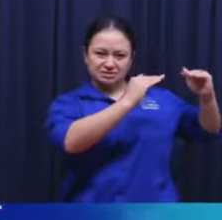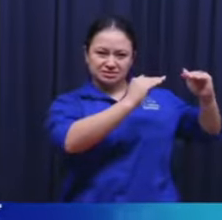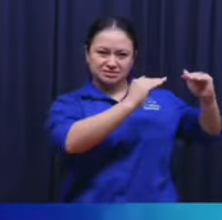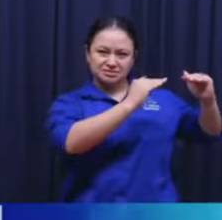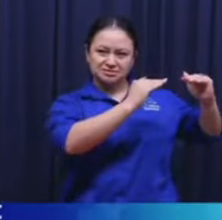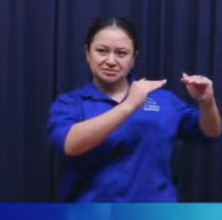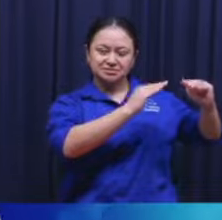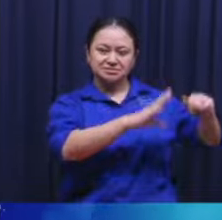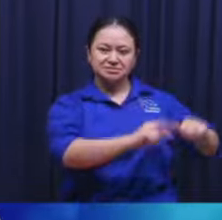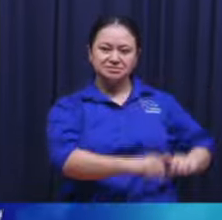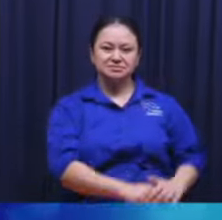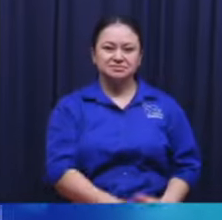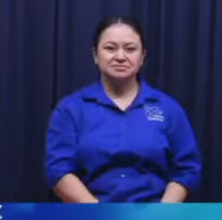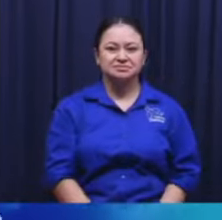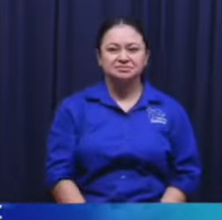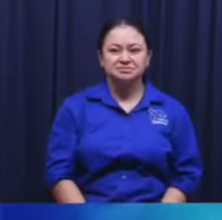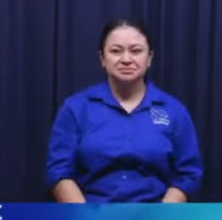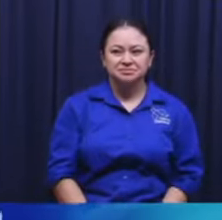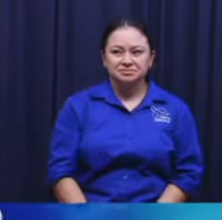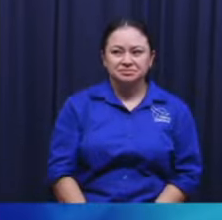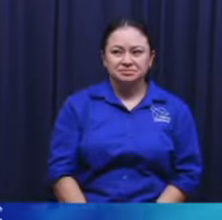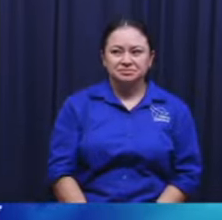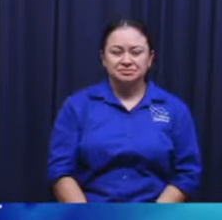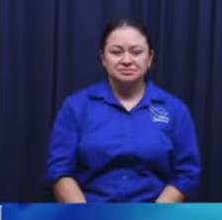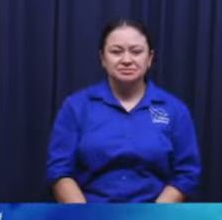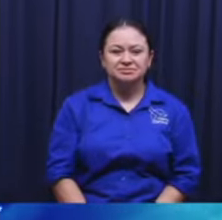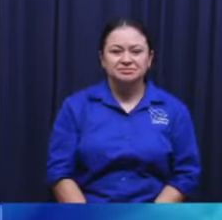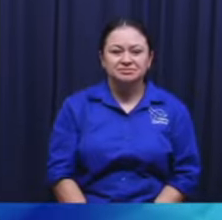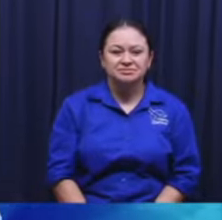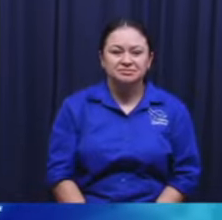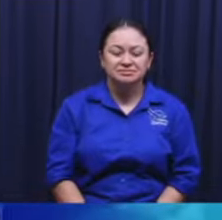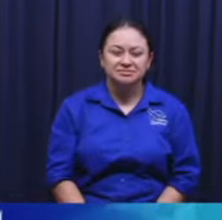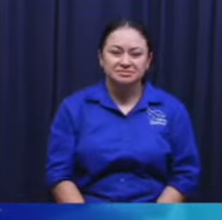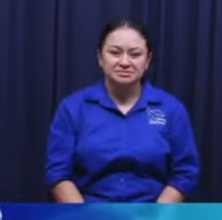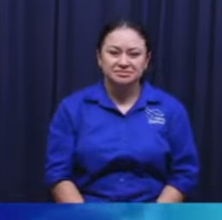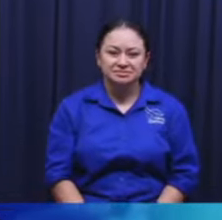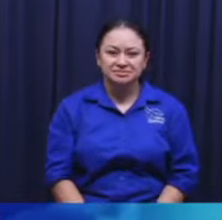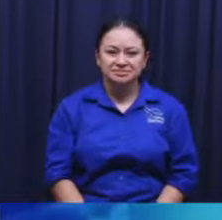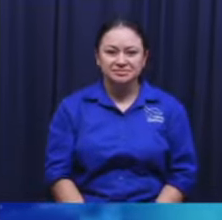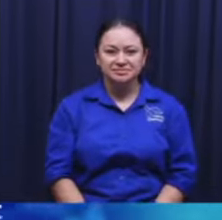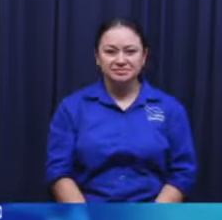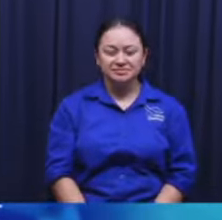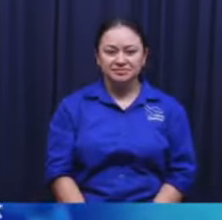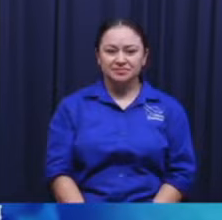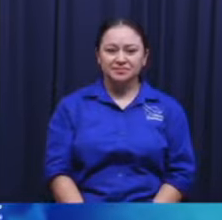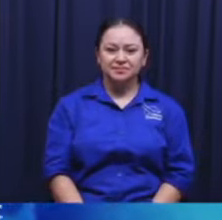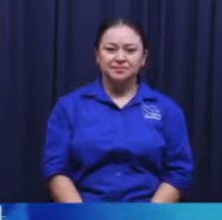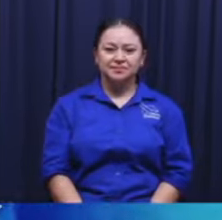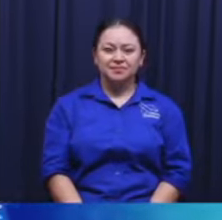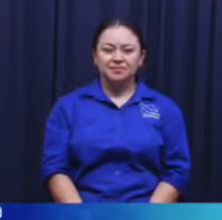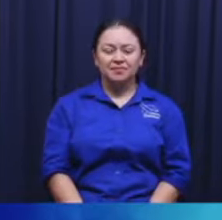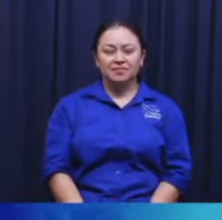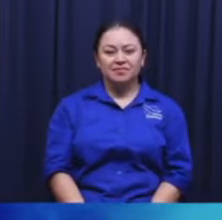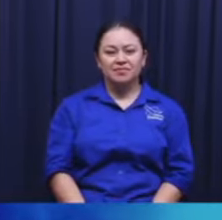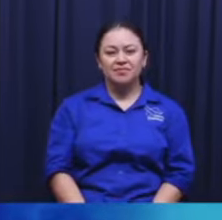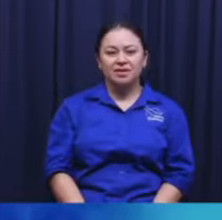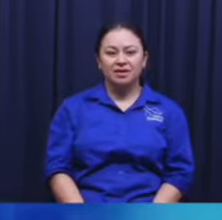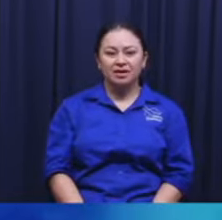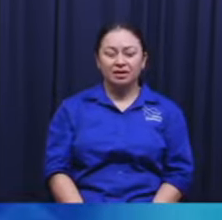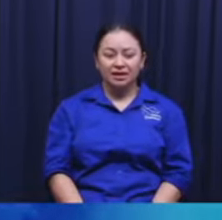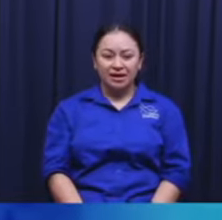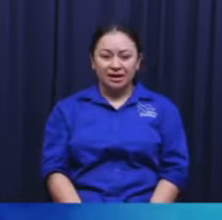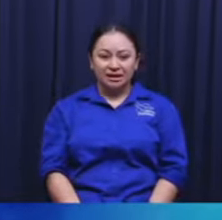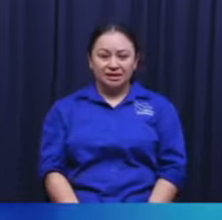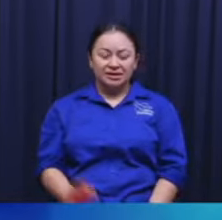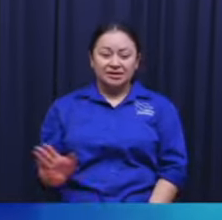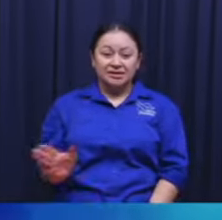Y en el caso que estoy mencionando, ¿ah? De Mardoqueo, el Señor se las echa buenísimas, siempre se las echa buenísimas, pero llamó al más ambicioso